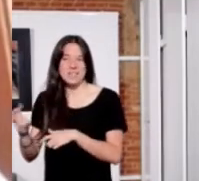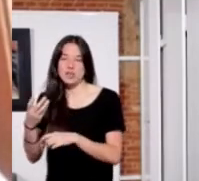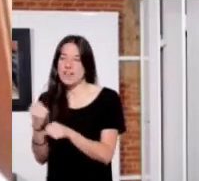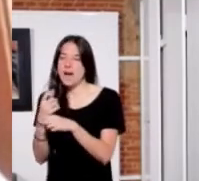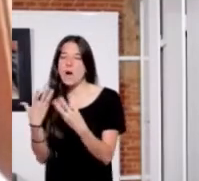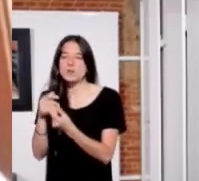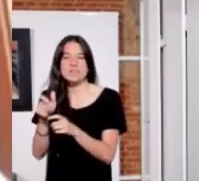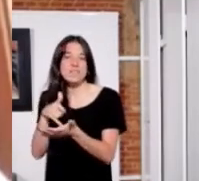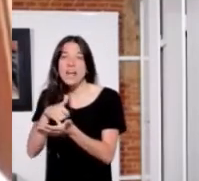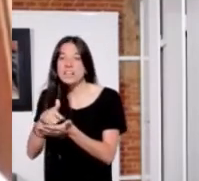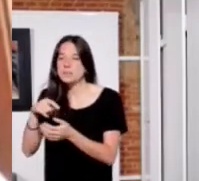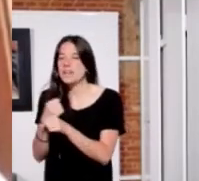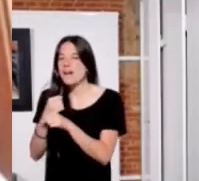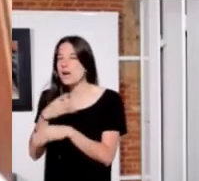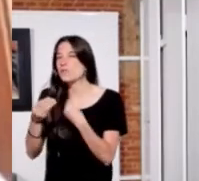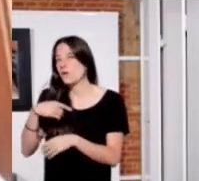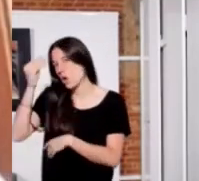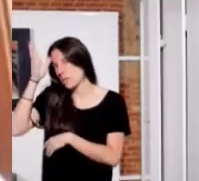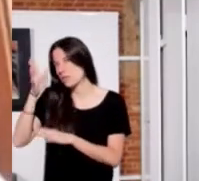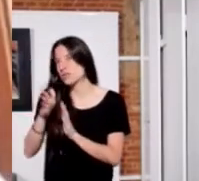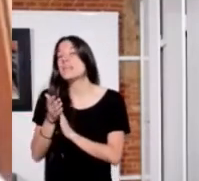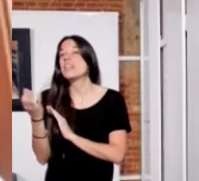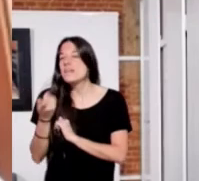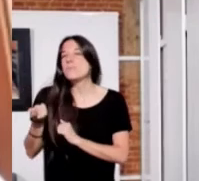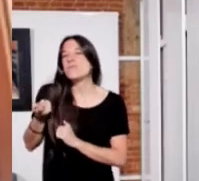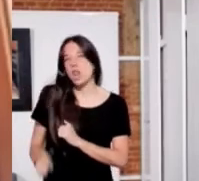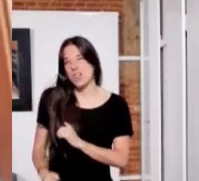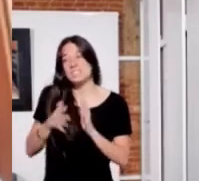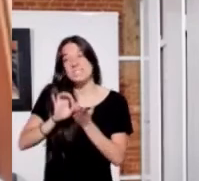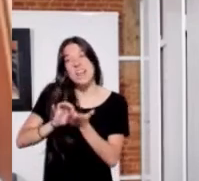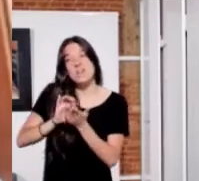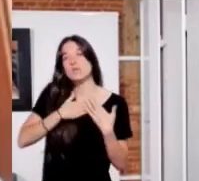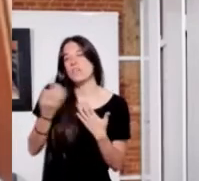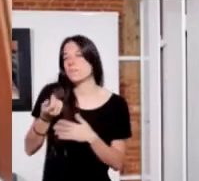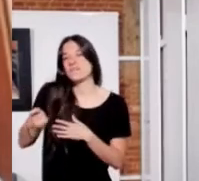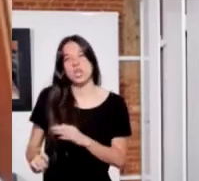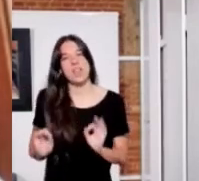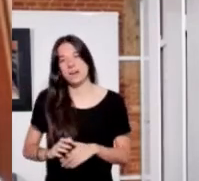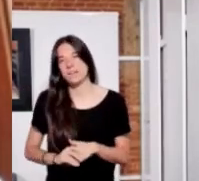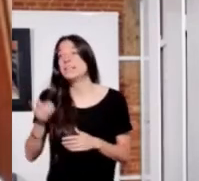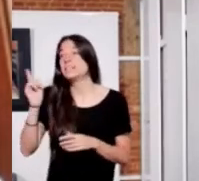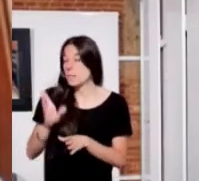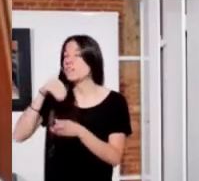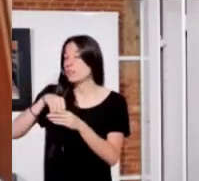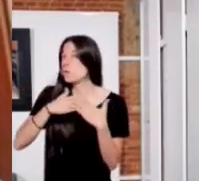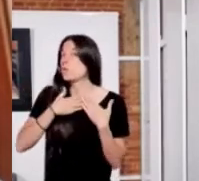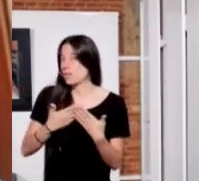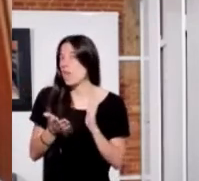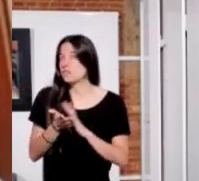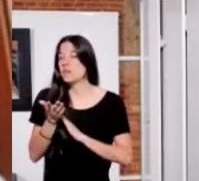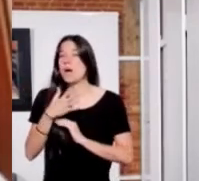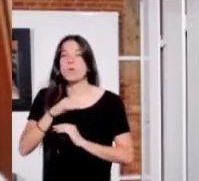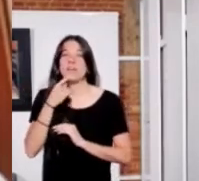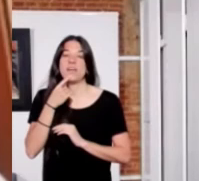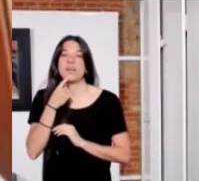con conocimientos. Quiere profesionalizar su servicio también en el voluntariado, aunque no haya remuneración económica